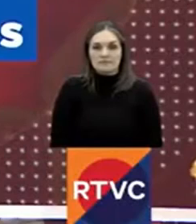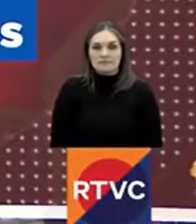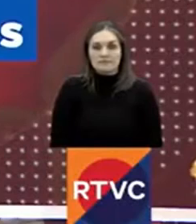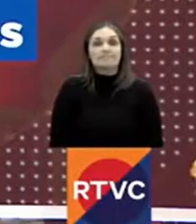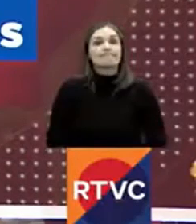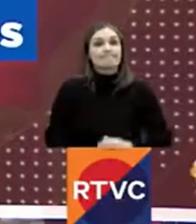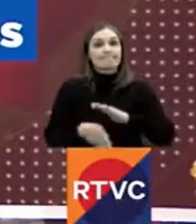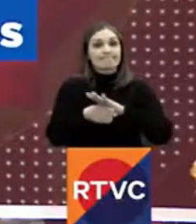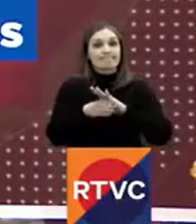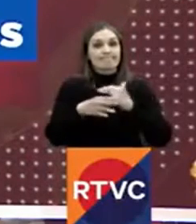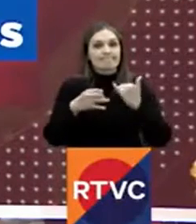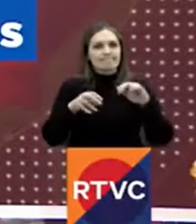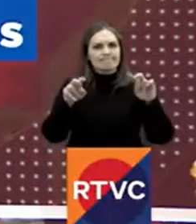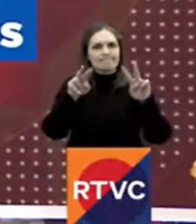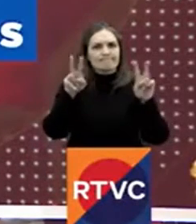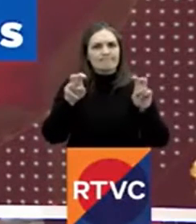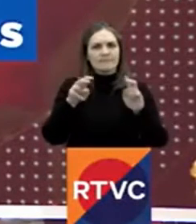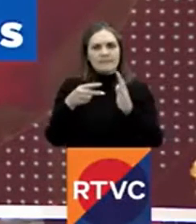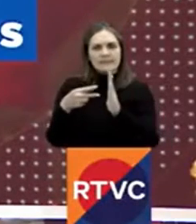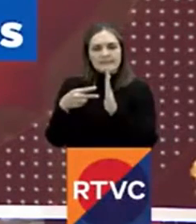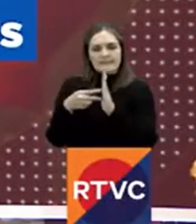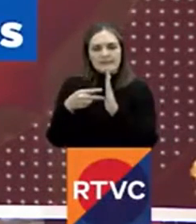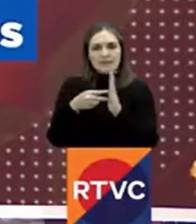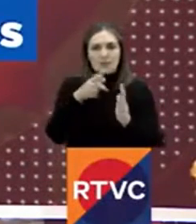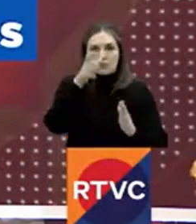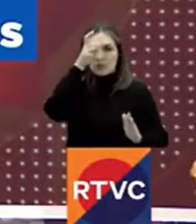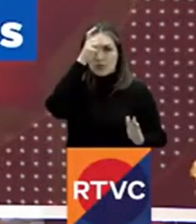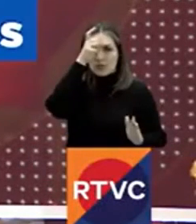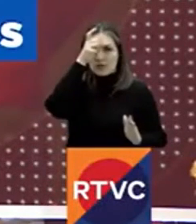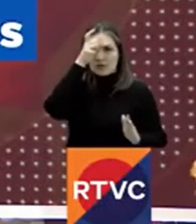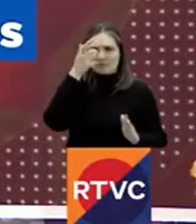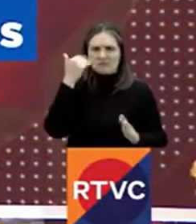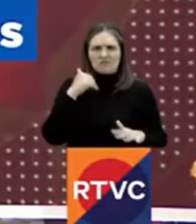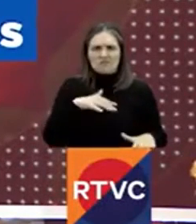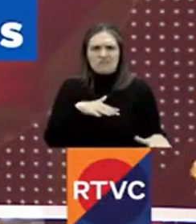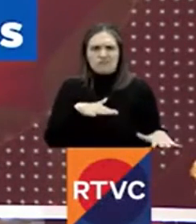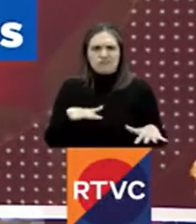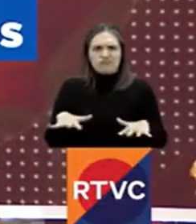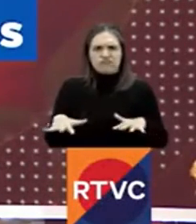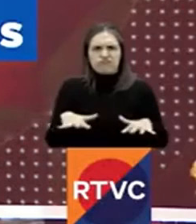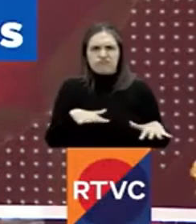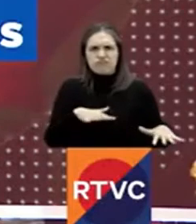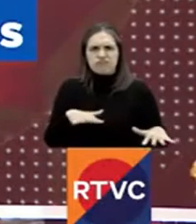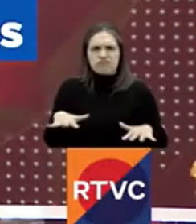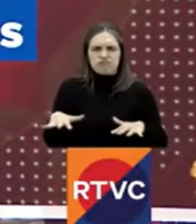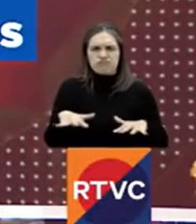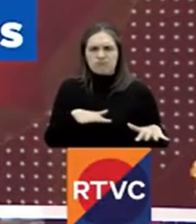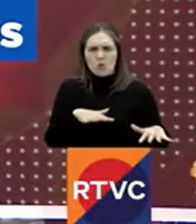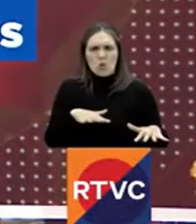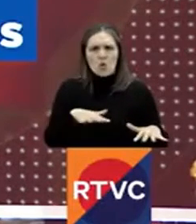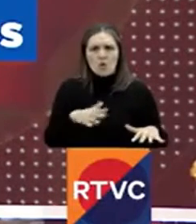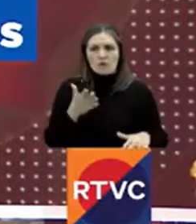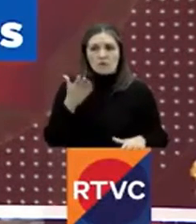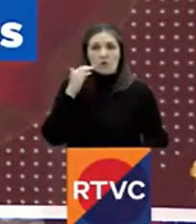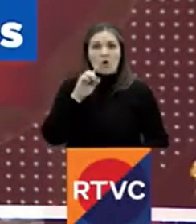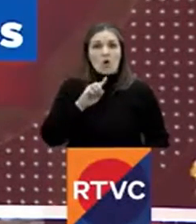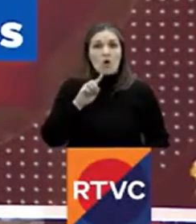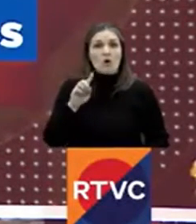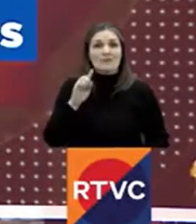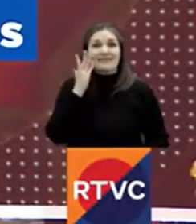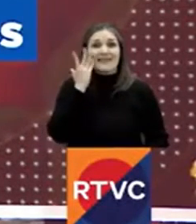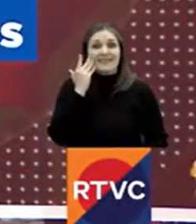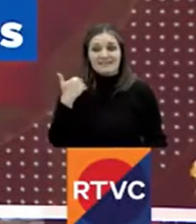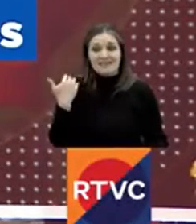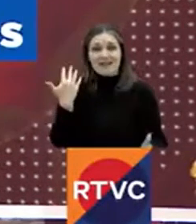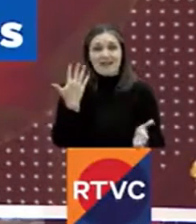Seguimos registrando lo que pasa en Siria y Turquía luego de los potentes terremotos que las sacudieron ya hace 11 días. La